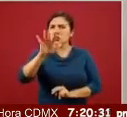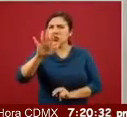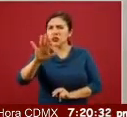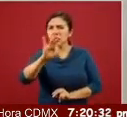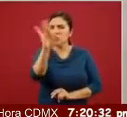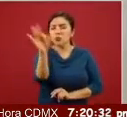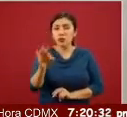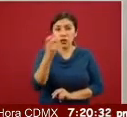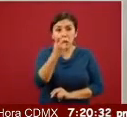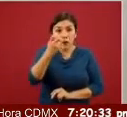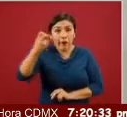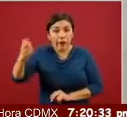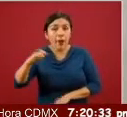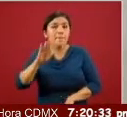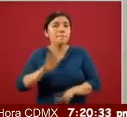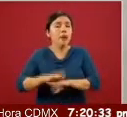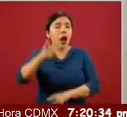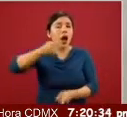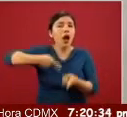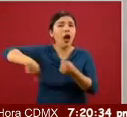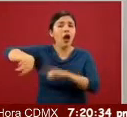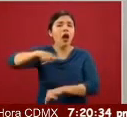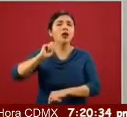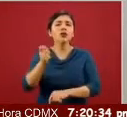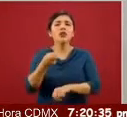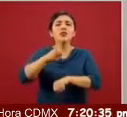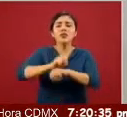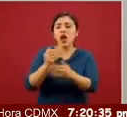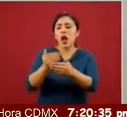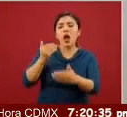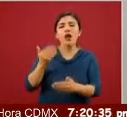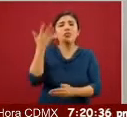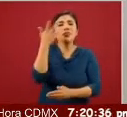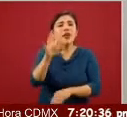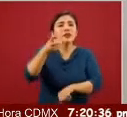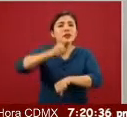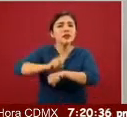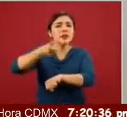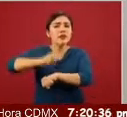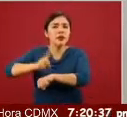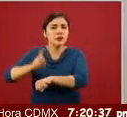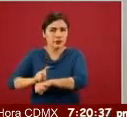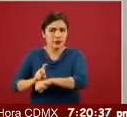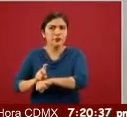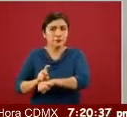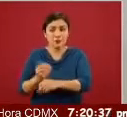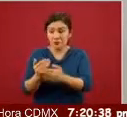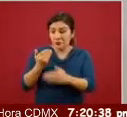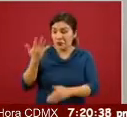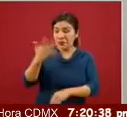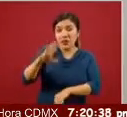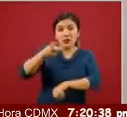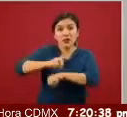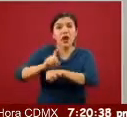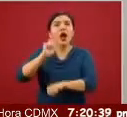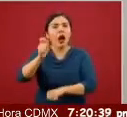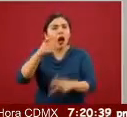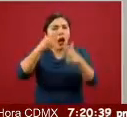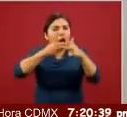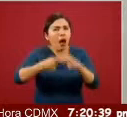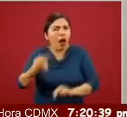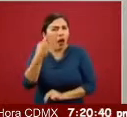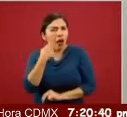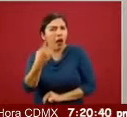85% de ellos, o sea, la gran mayoría, en los últimos 10 días. Los últimos 10 días es más o menos el promedio que hemos estado